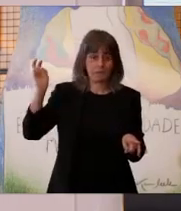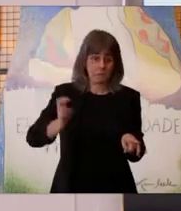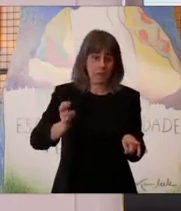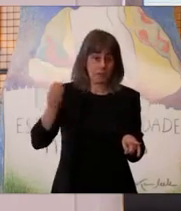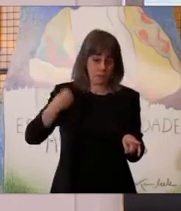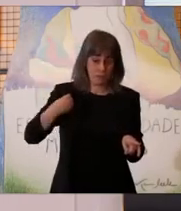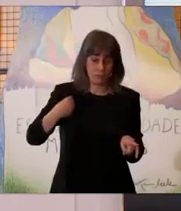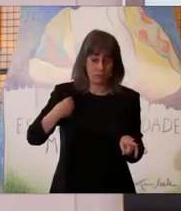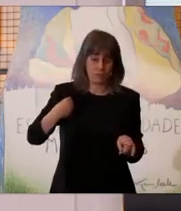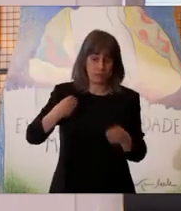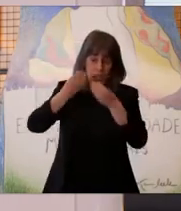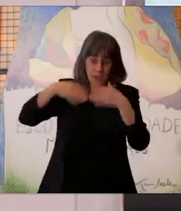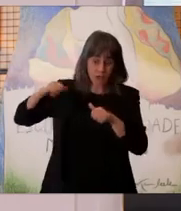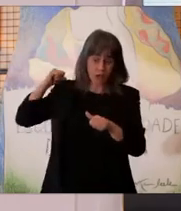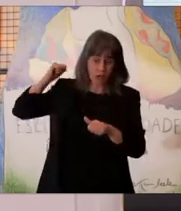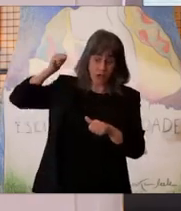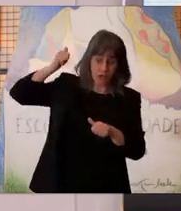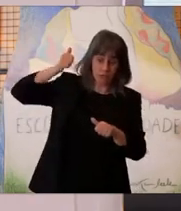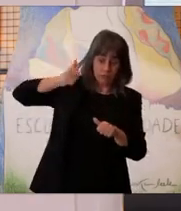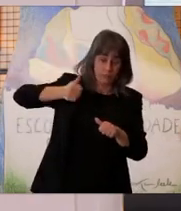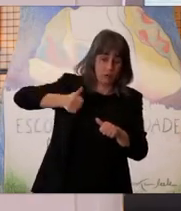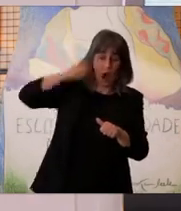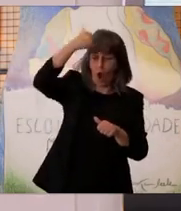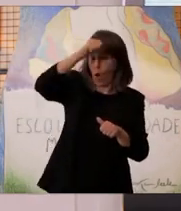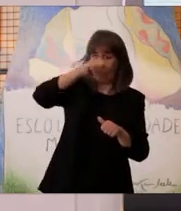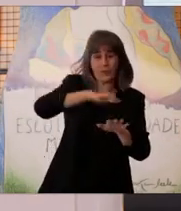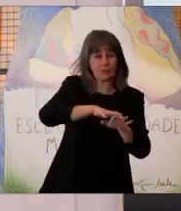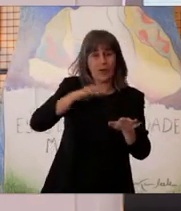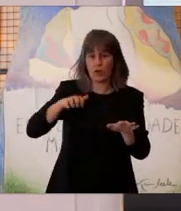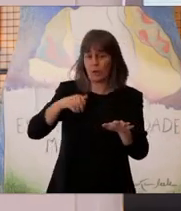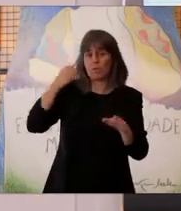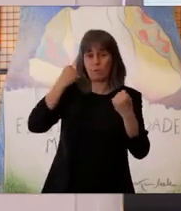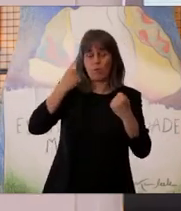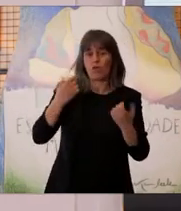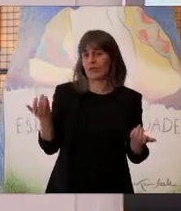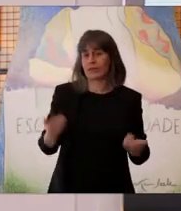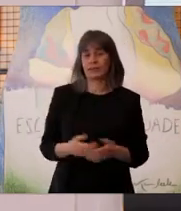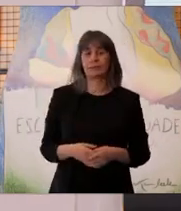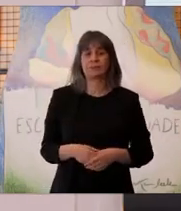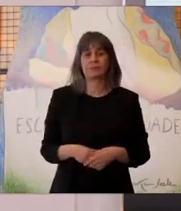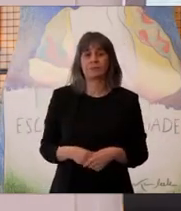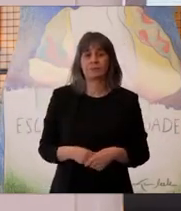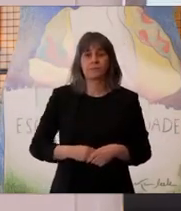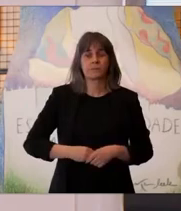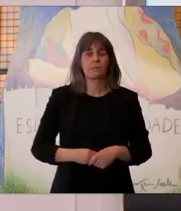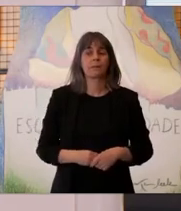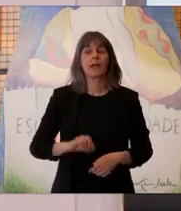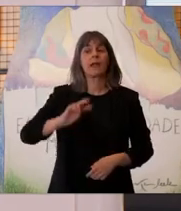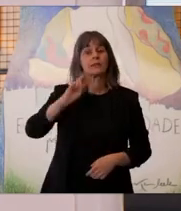perpetuando que el poder es cosa de hombres la segunda autora que que